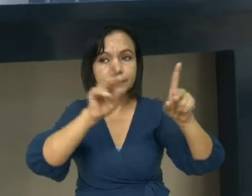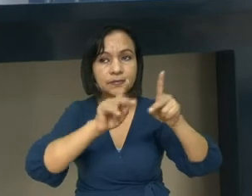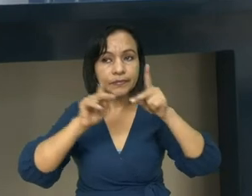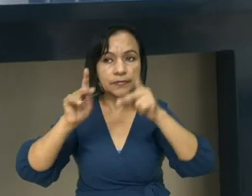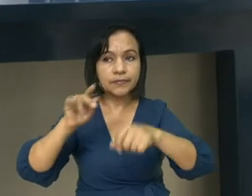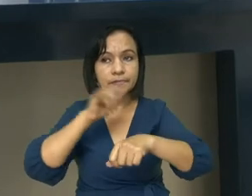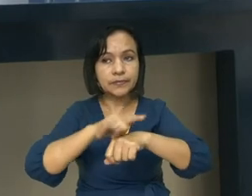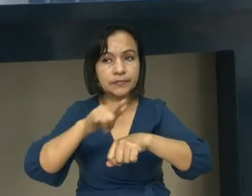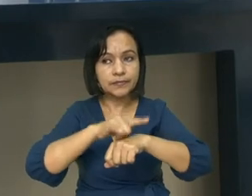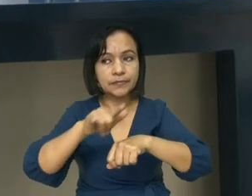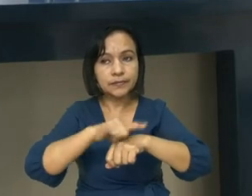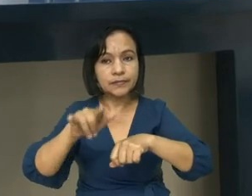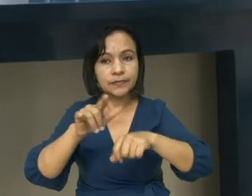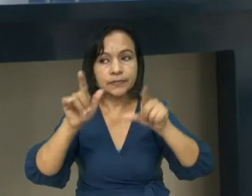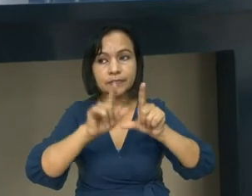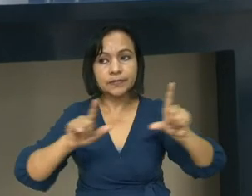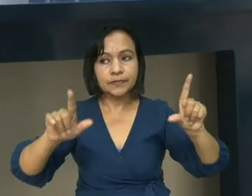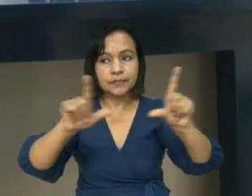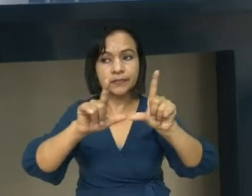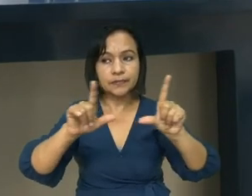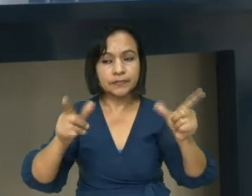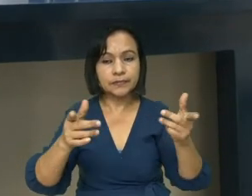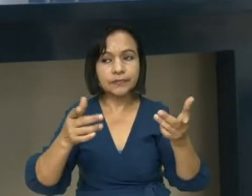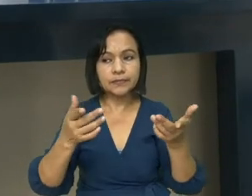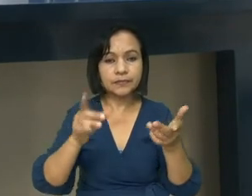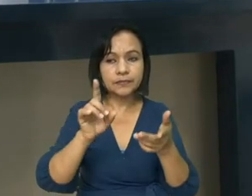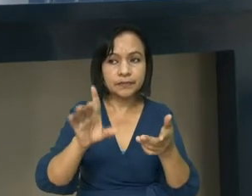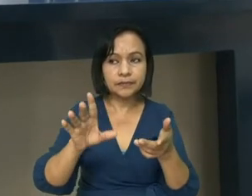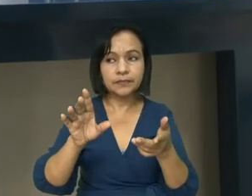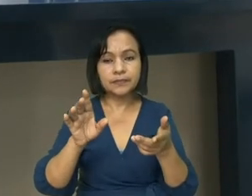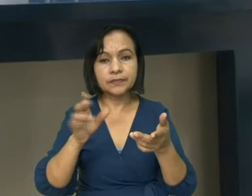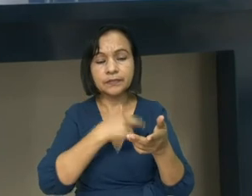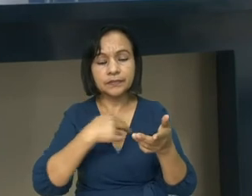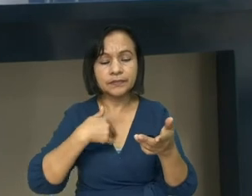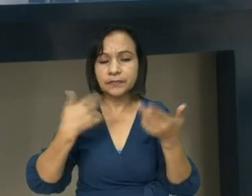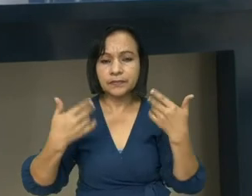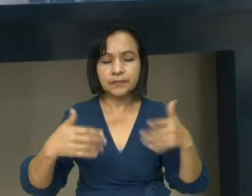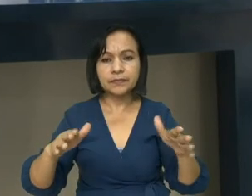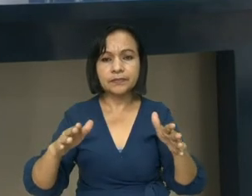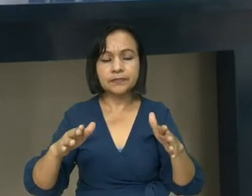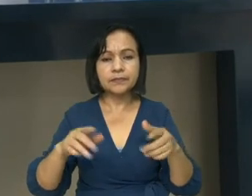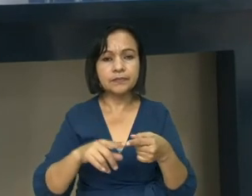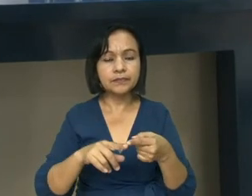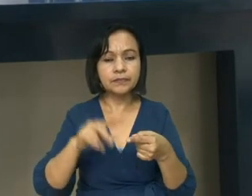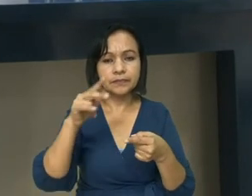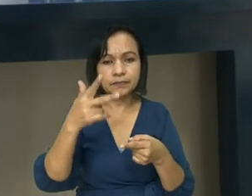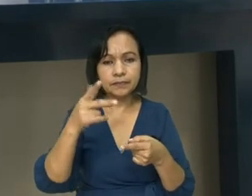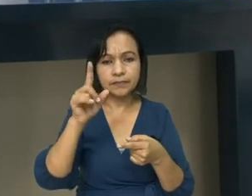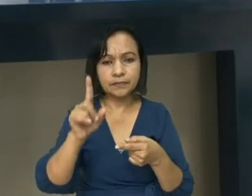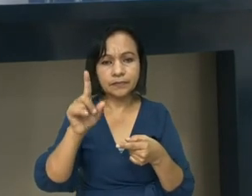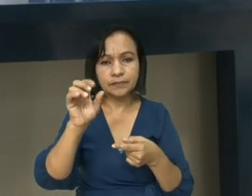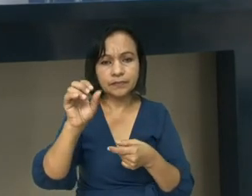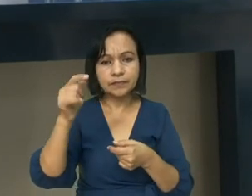andan buscando espacios para 15 años, para bodas, para todo tipo. Se celebra lo que sea. Tenés el número